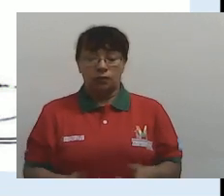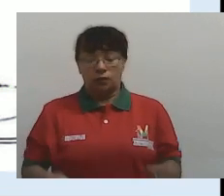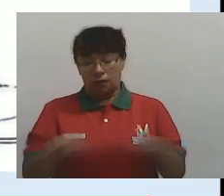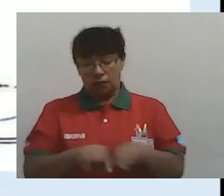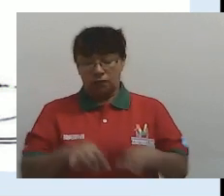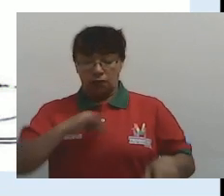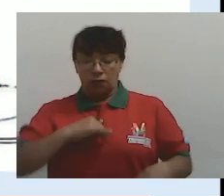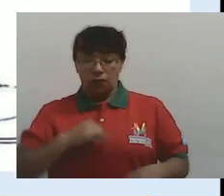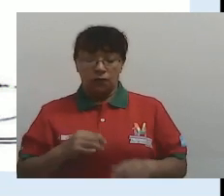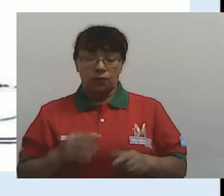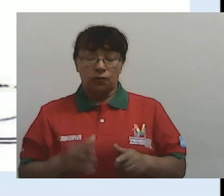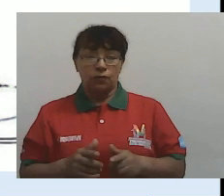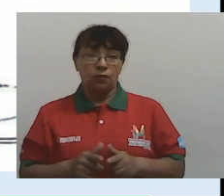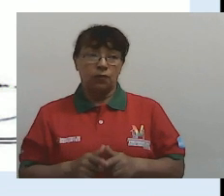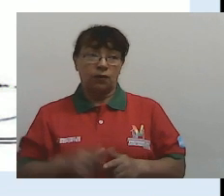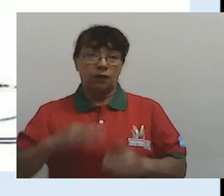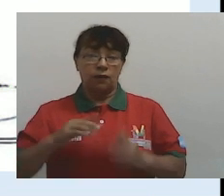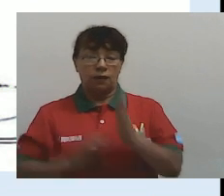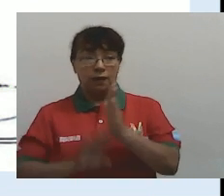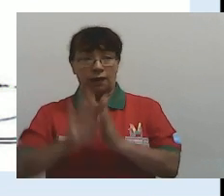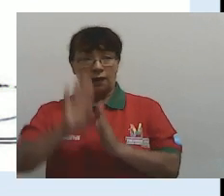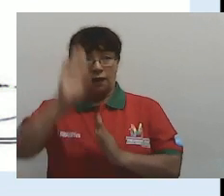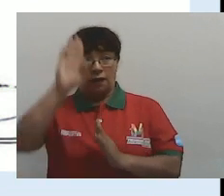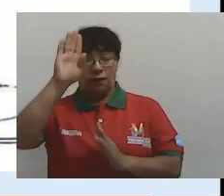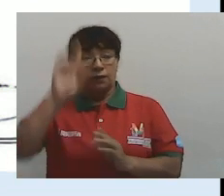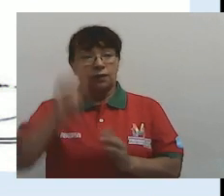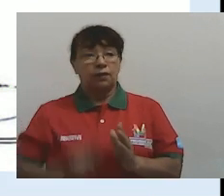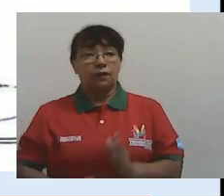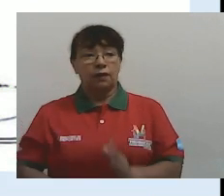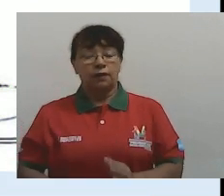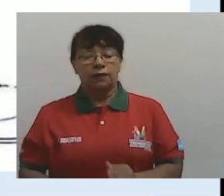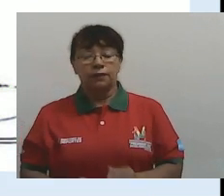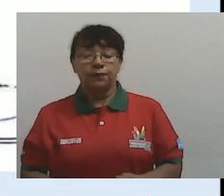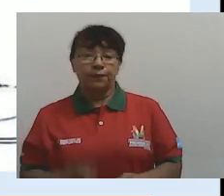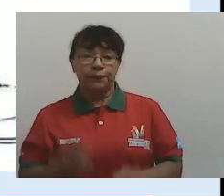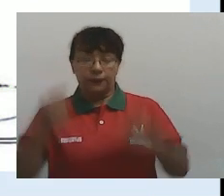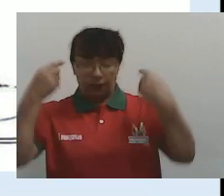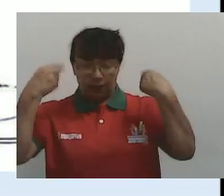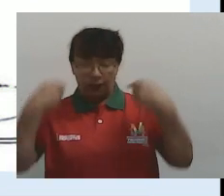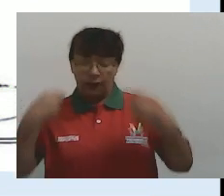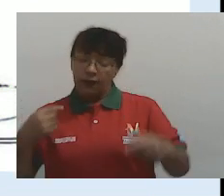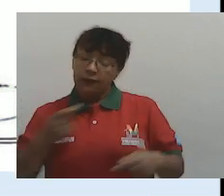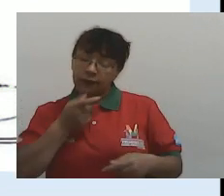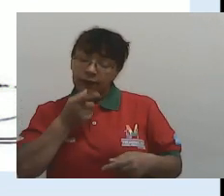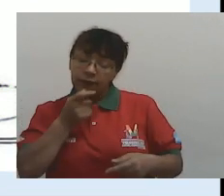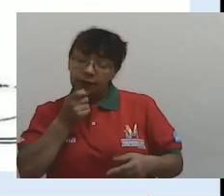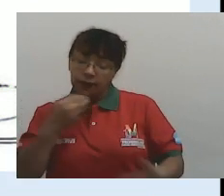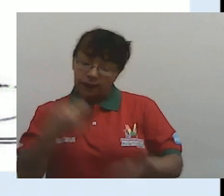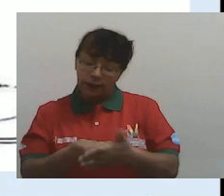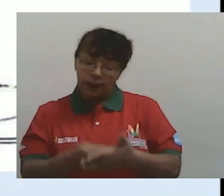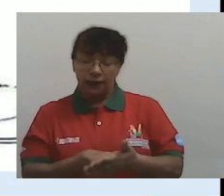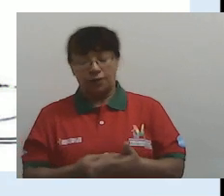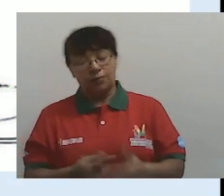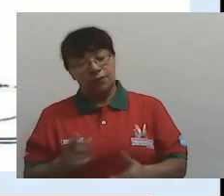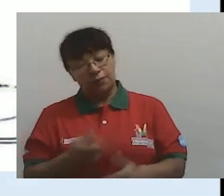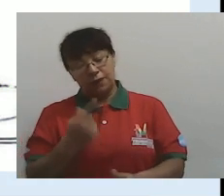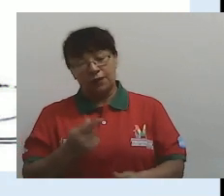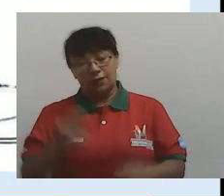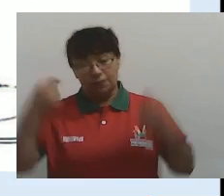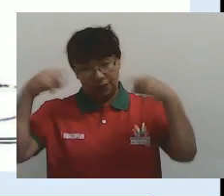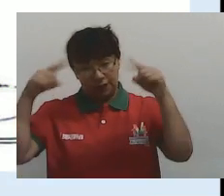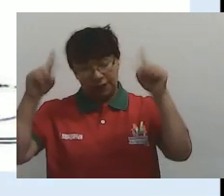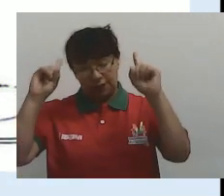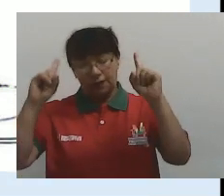a los jugadores de fútbol. Quien gana es quien es más rápido. Quien llega primero a la pelota, ¿no? Tiene la opción de meter el